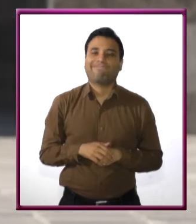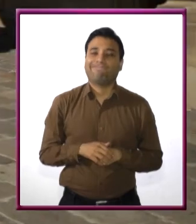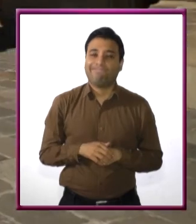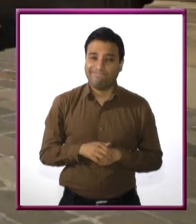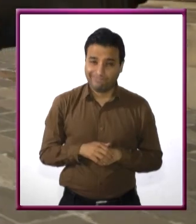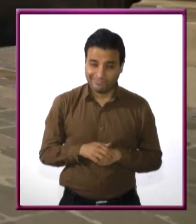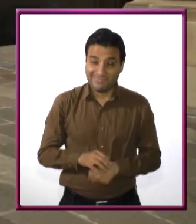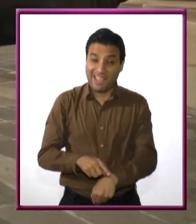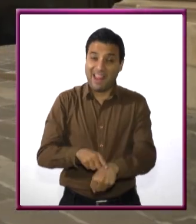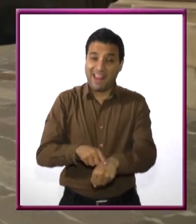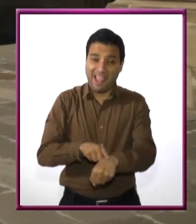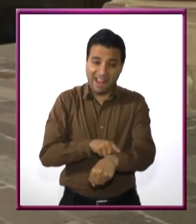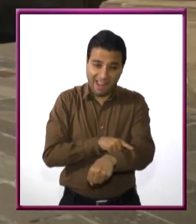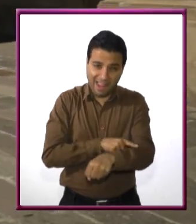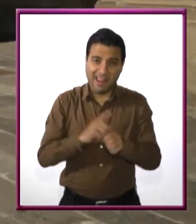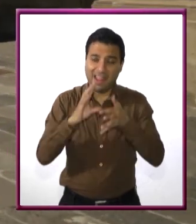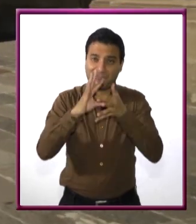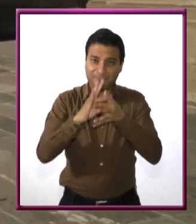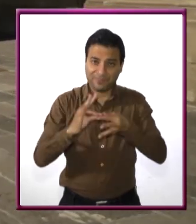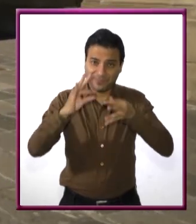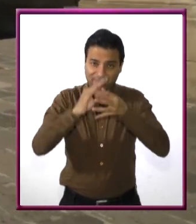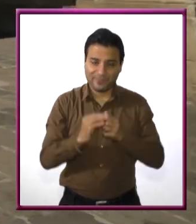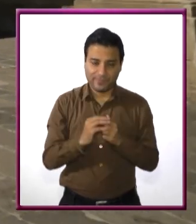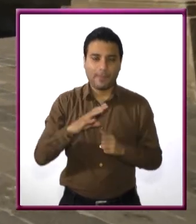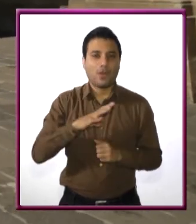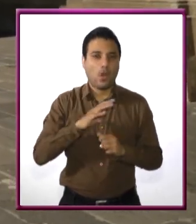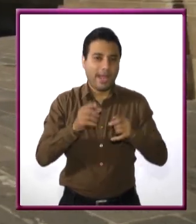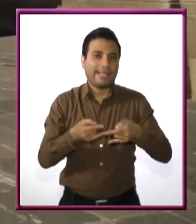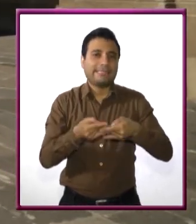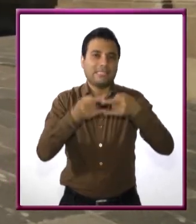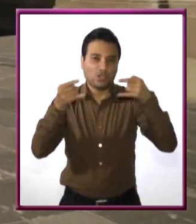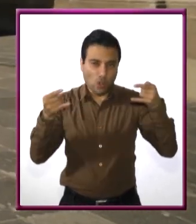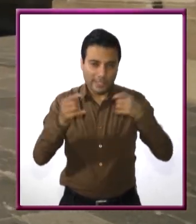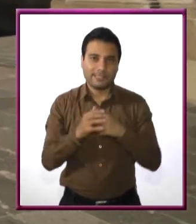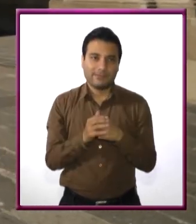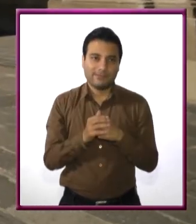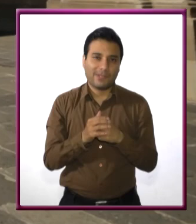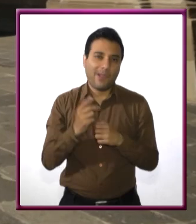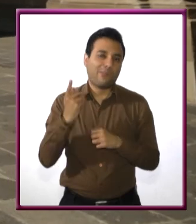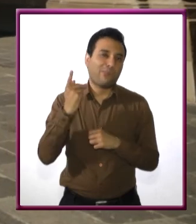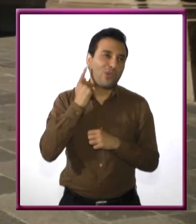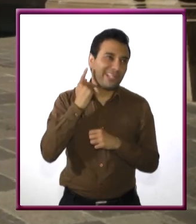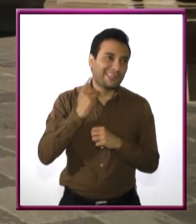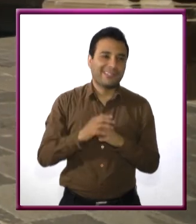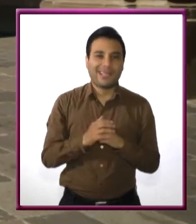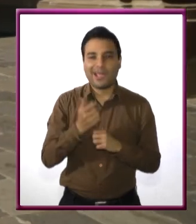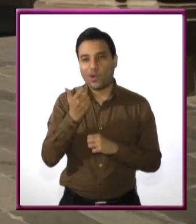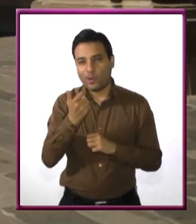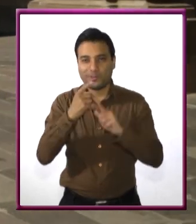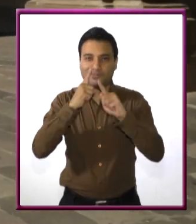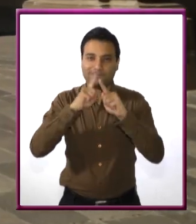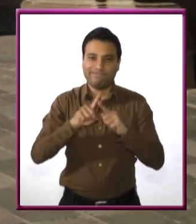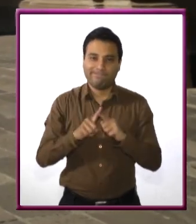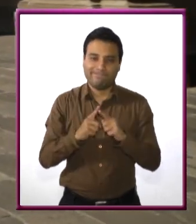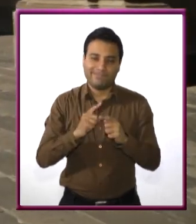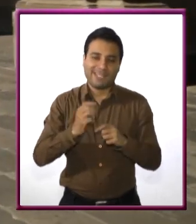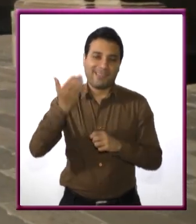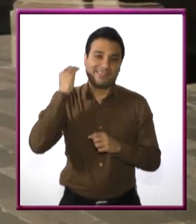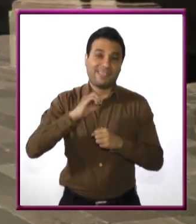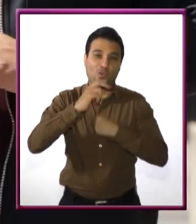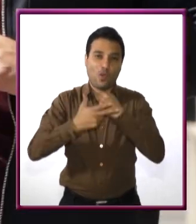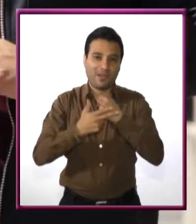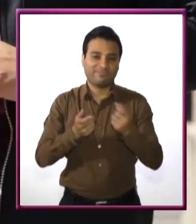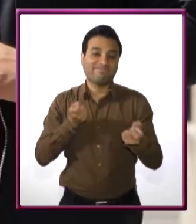programa. Pero por ahora solo diré que hay muchas razones históricas y políticas y que el dominio económico de Europa sea un factor